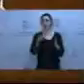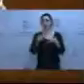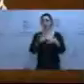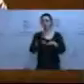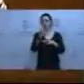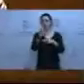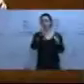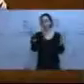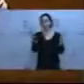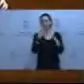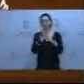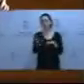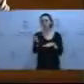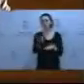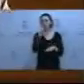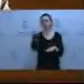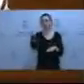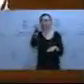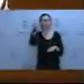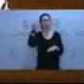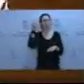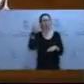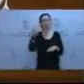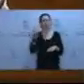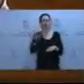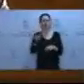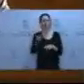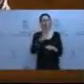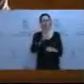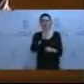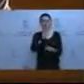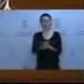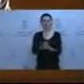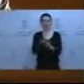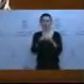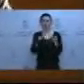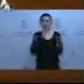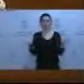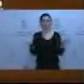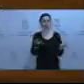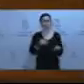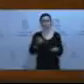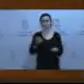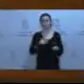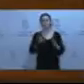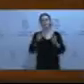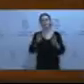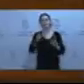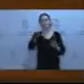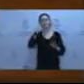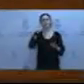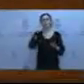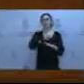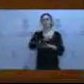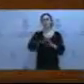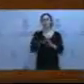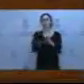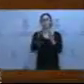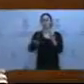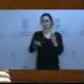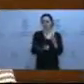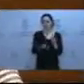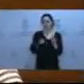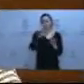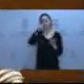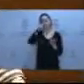muy cara y las familias asturianas no se lo pueden permitir. Pero es que en ayuda, por ejemplo, a libros, usted recordará